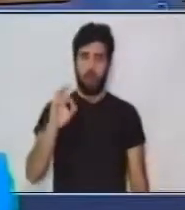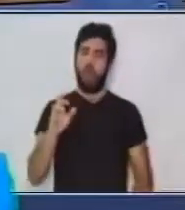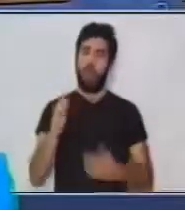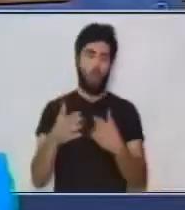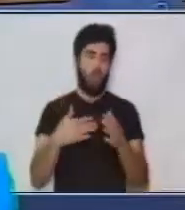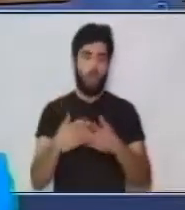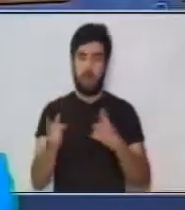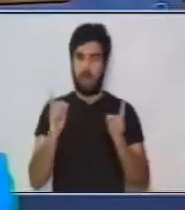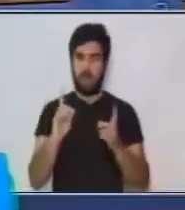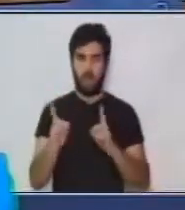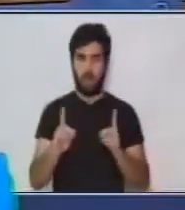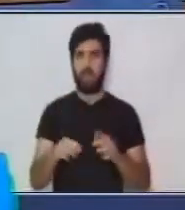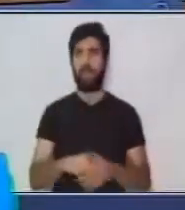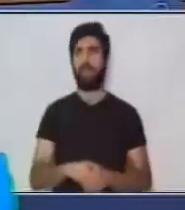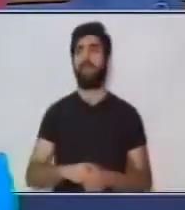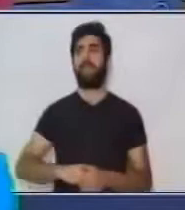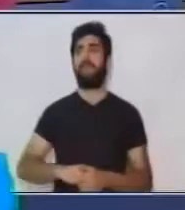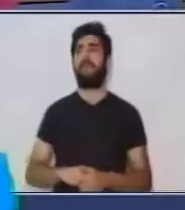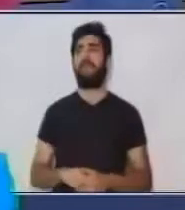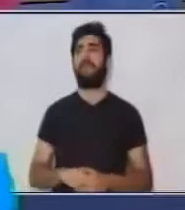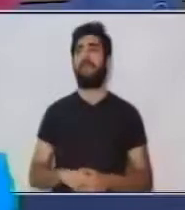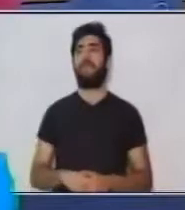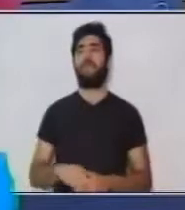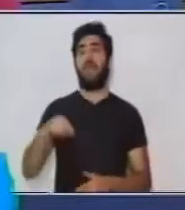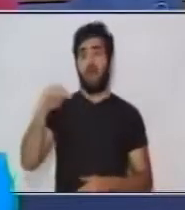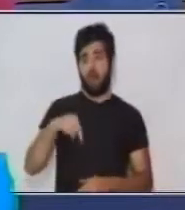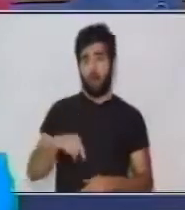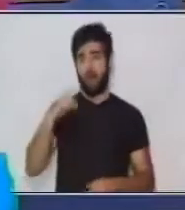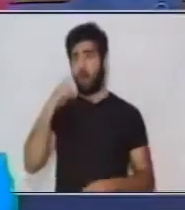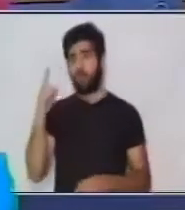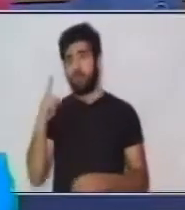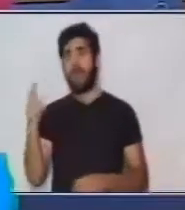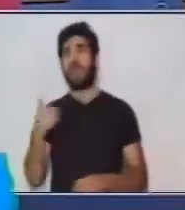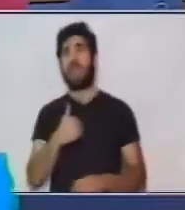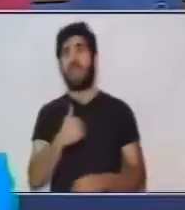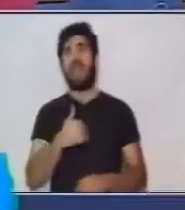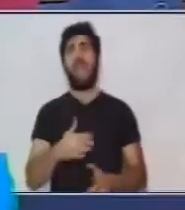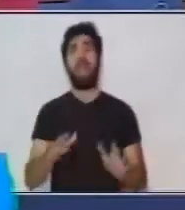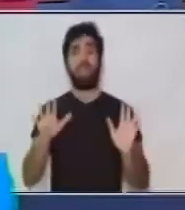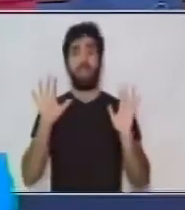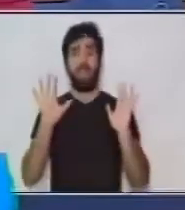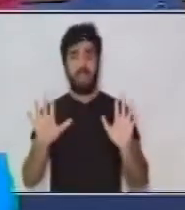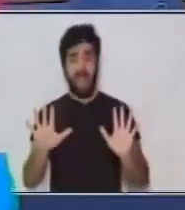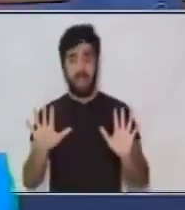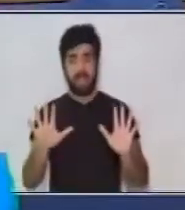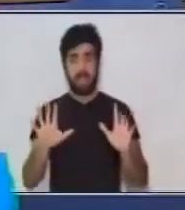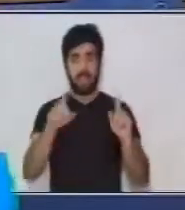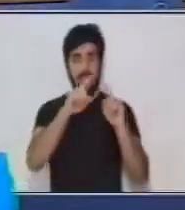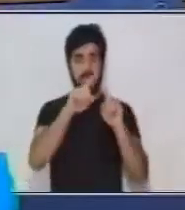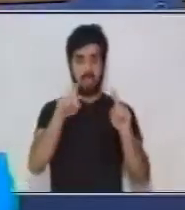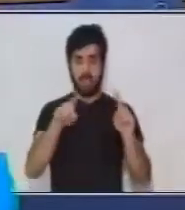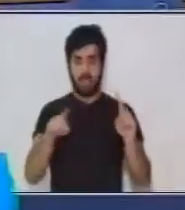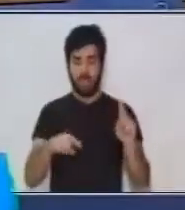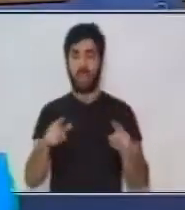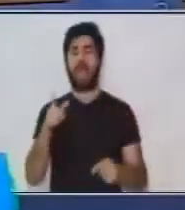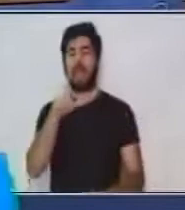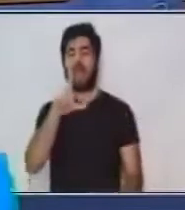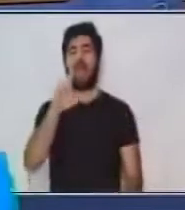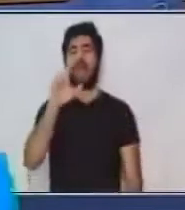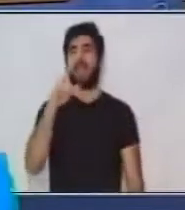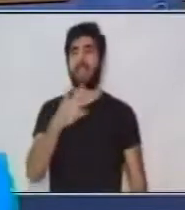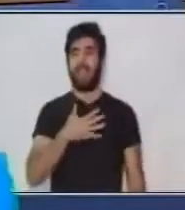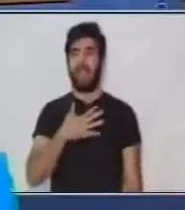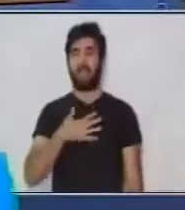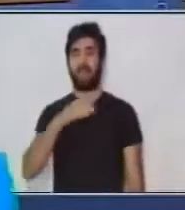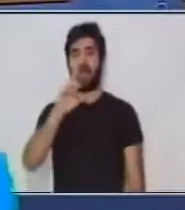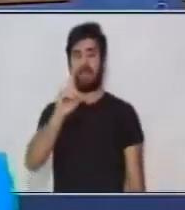llamarlo eneágono. Y ahora busquemos un decágono que tenga 10